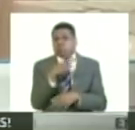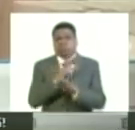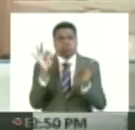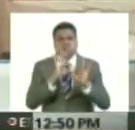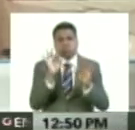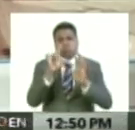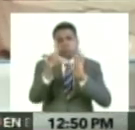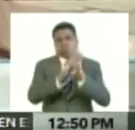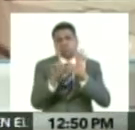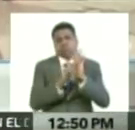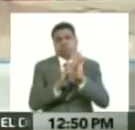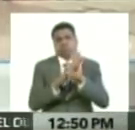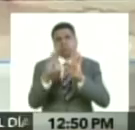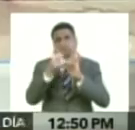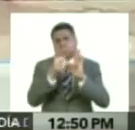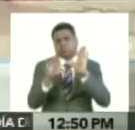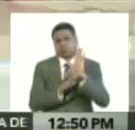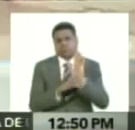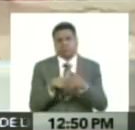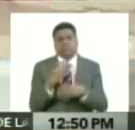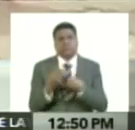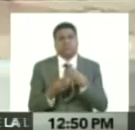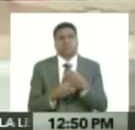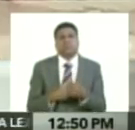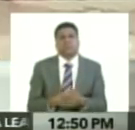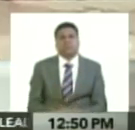de la República Bolivariana de Venezuela,